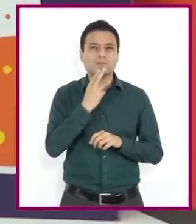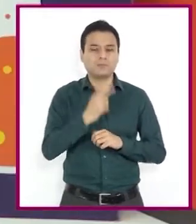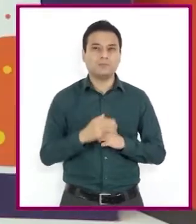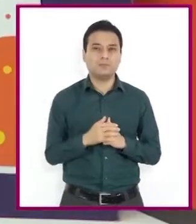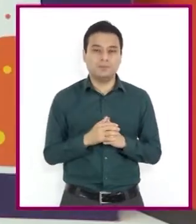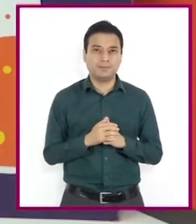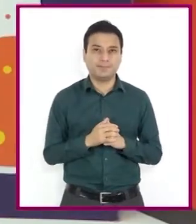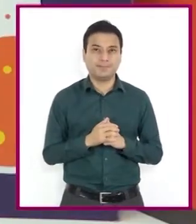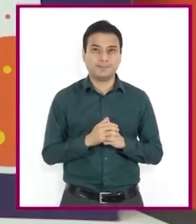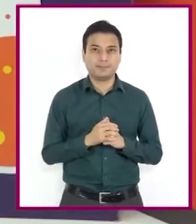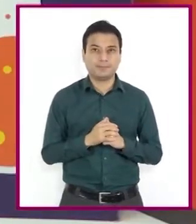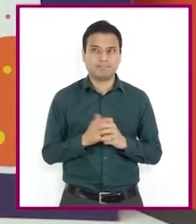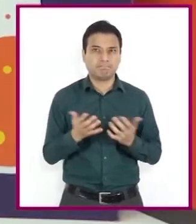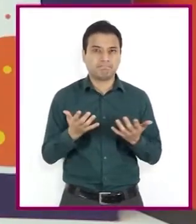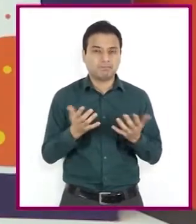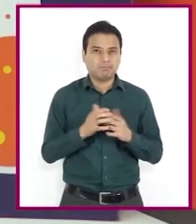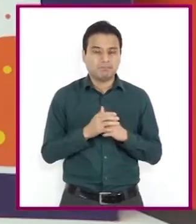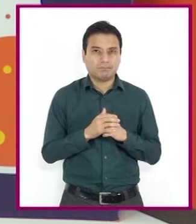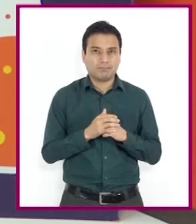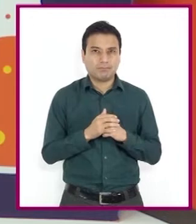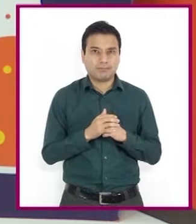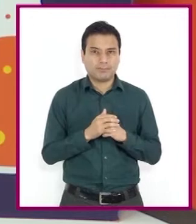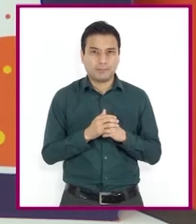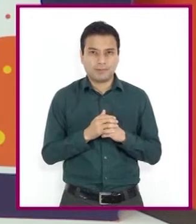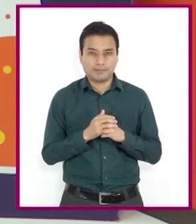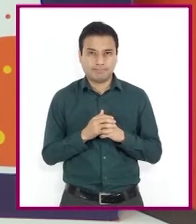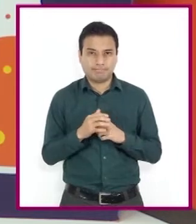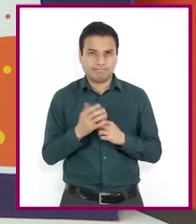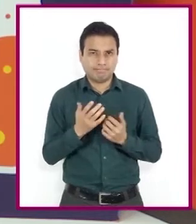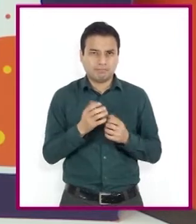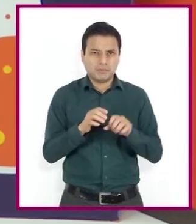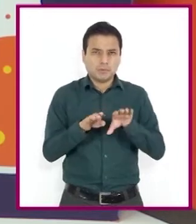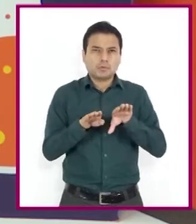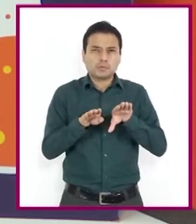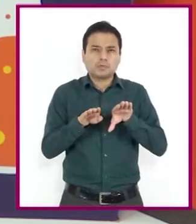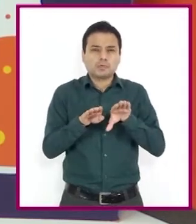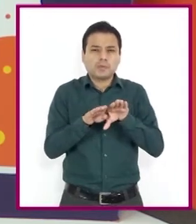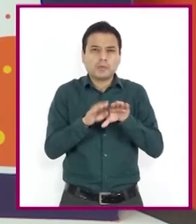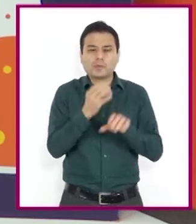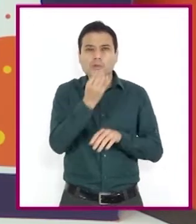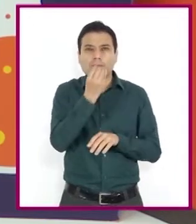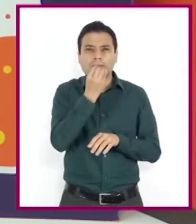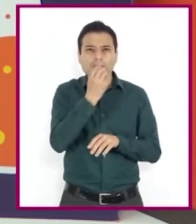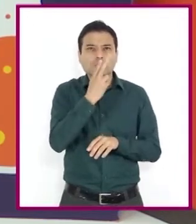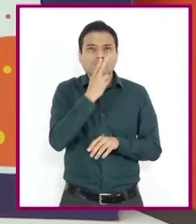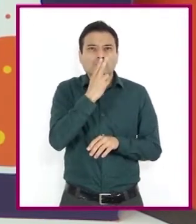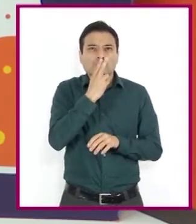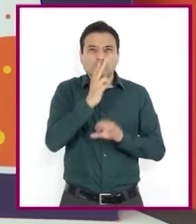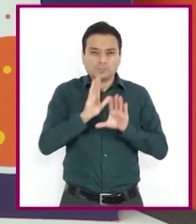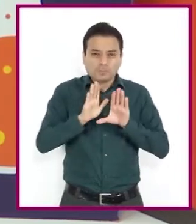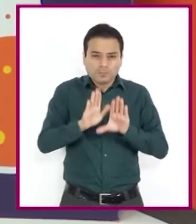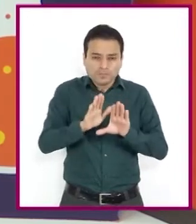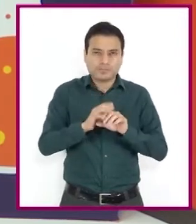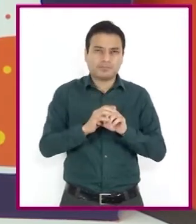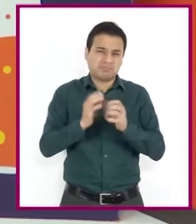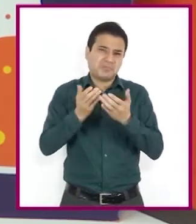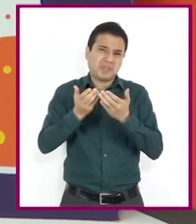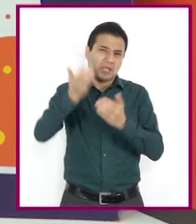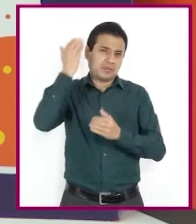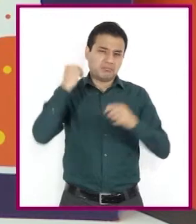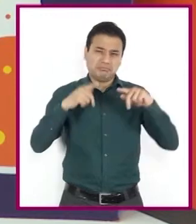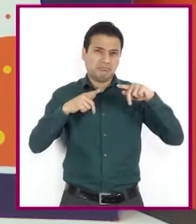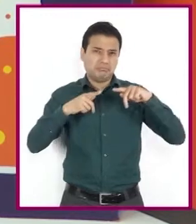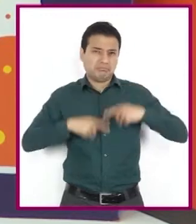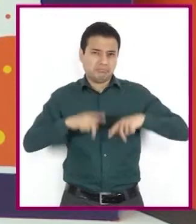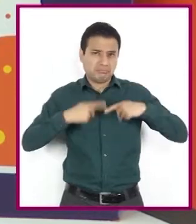Maestros, ¿saben qué podemos hacer para conservar los alimentos? Desde la antigüedad han existido varias técnicas,